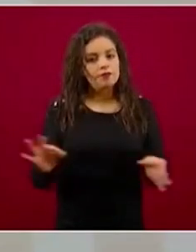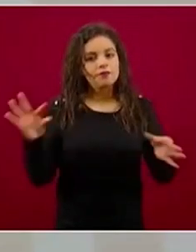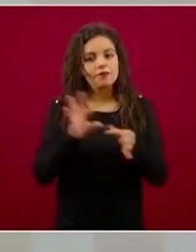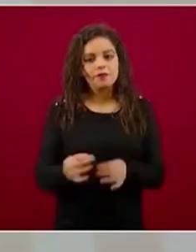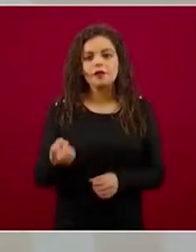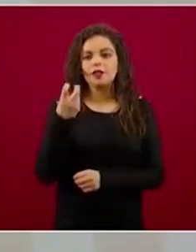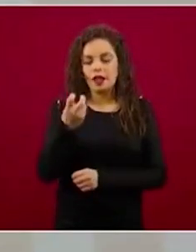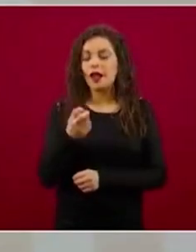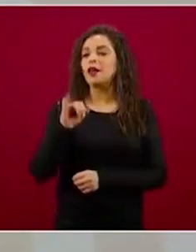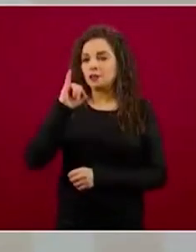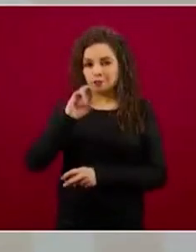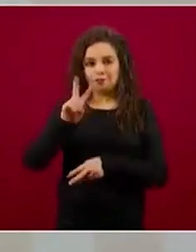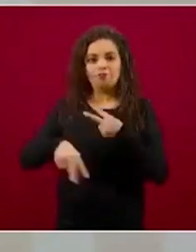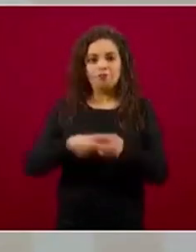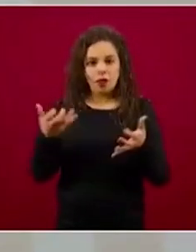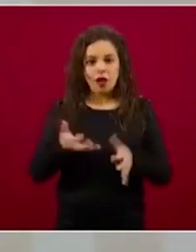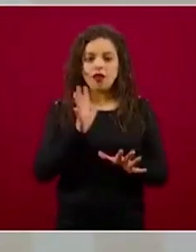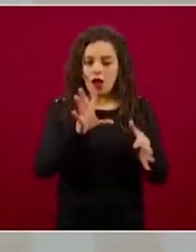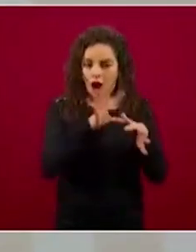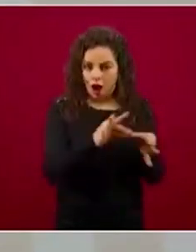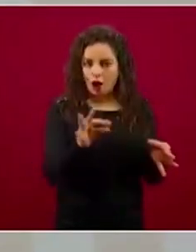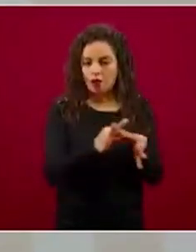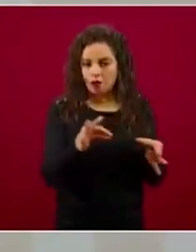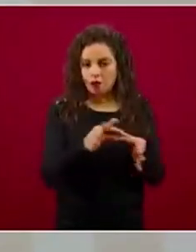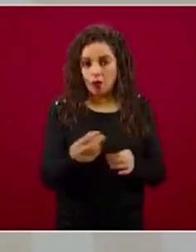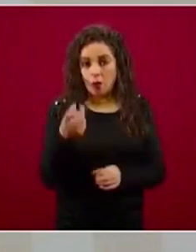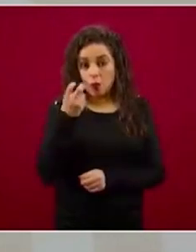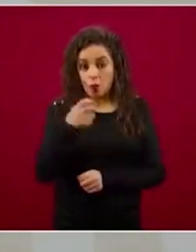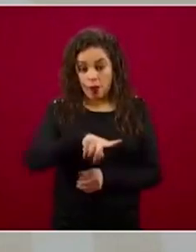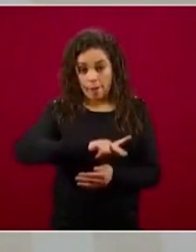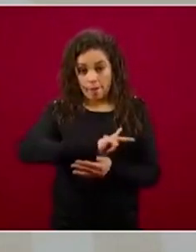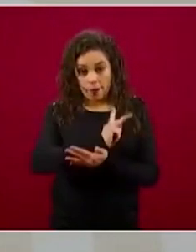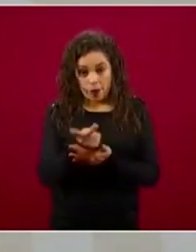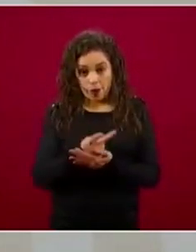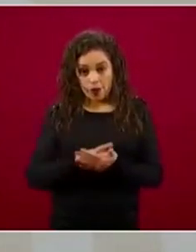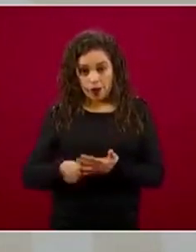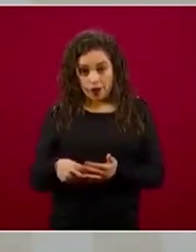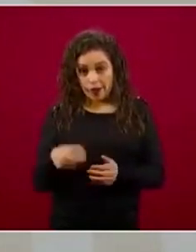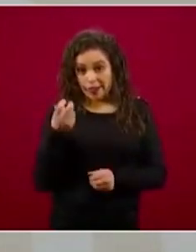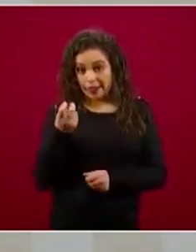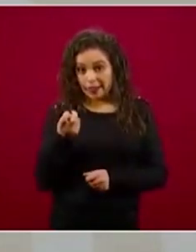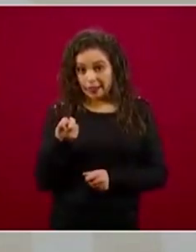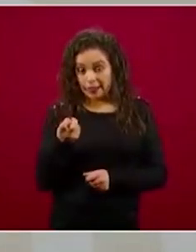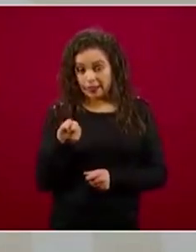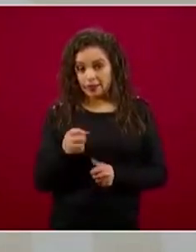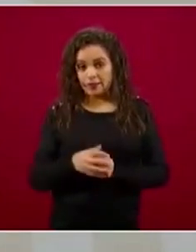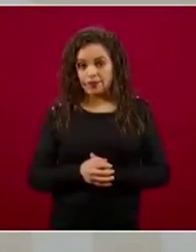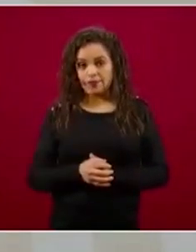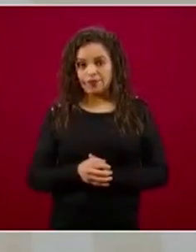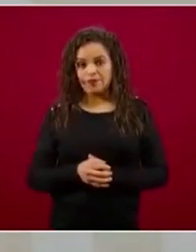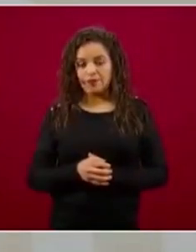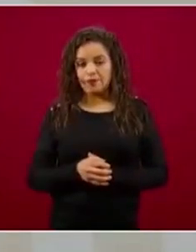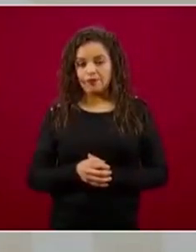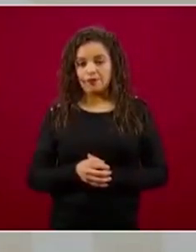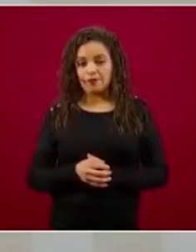Entonces, esa es una de las razones por las que este programa, este primer millón,